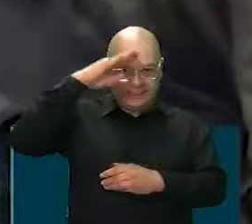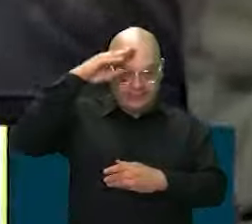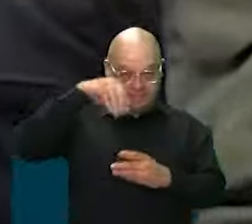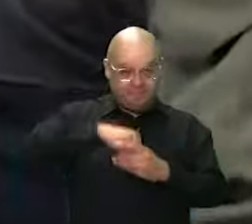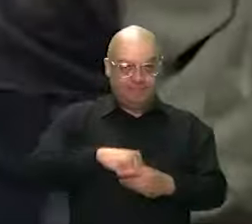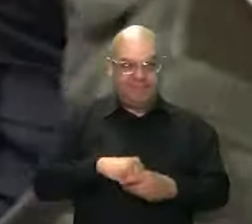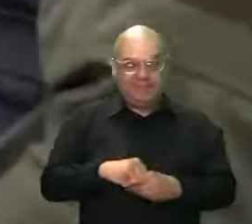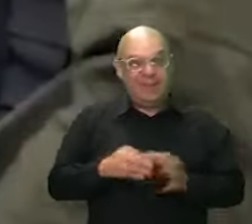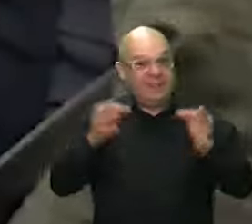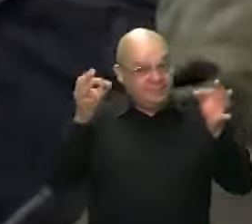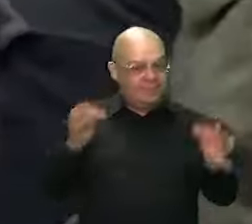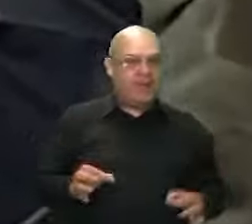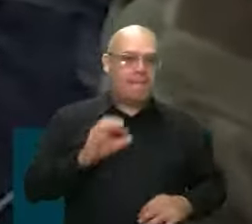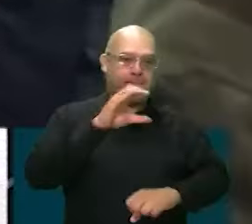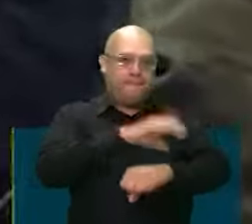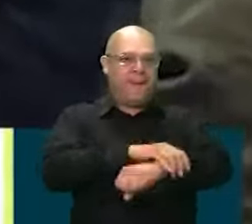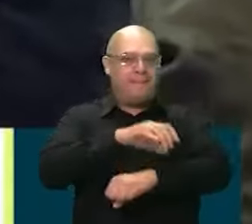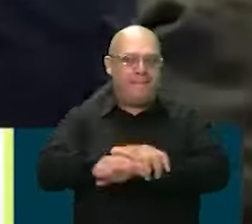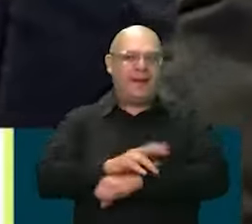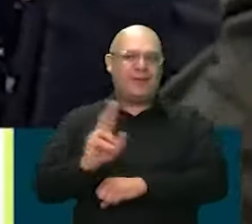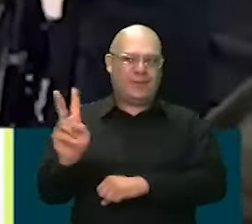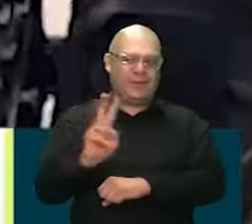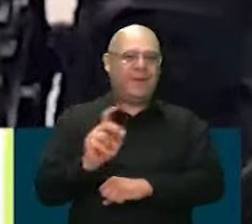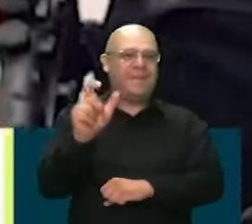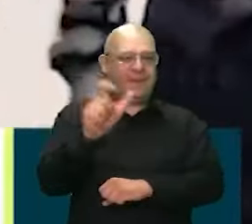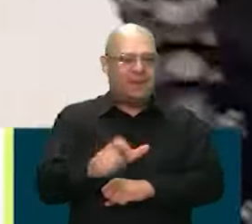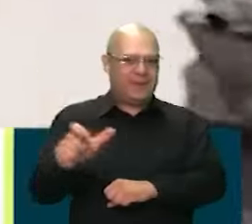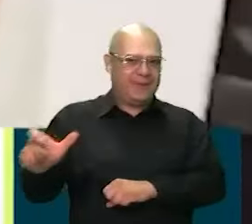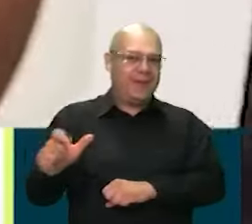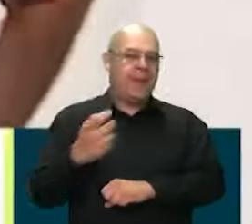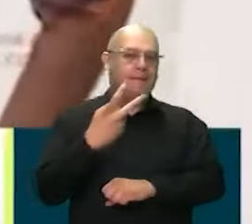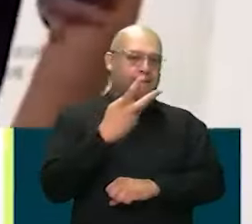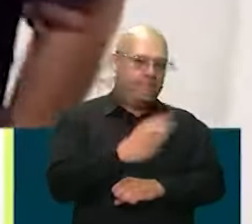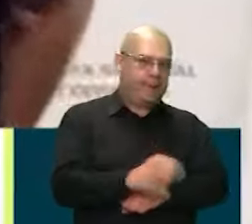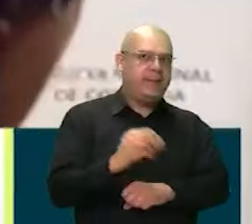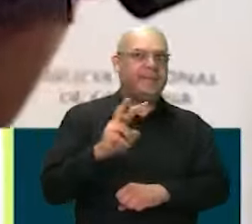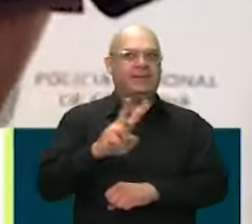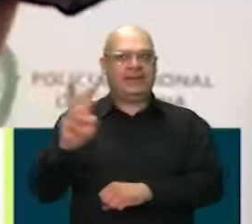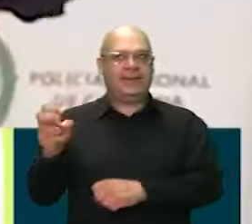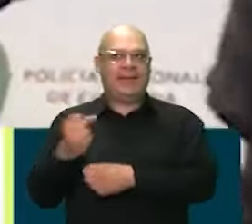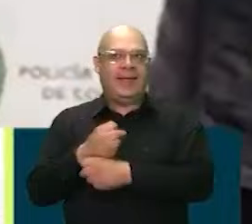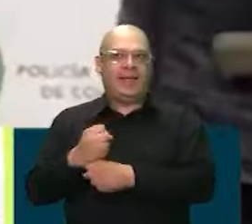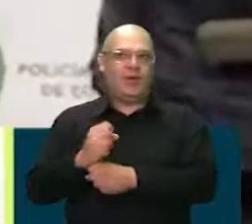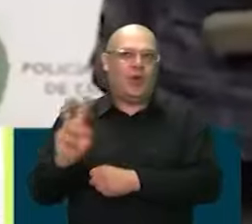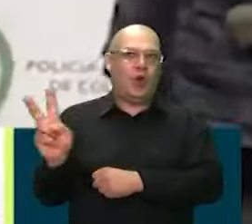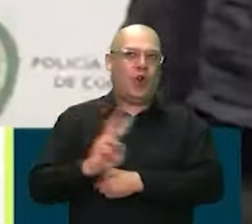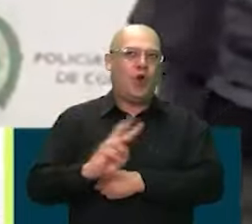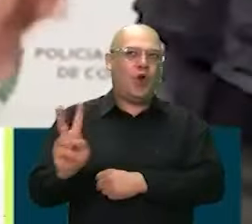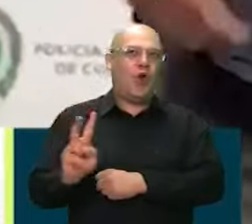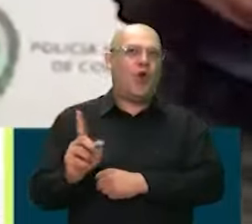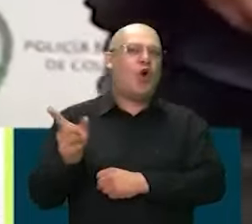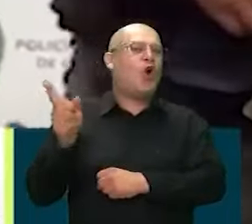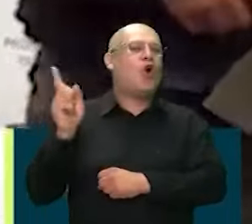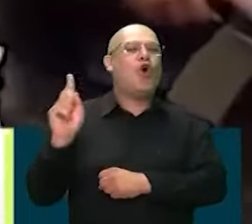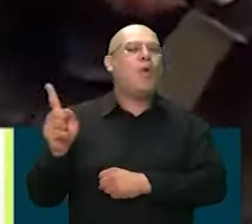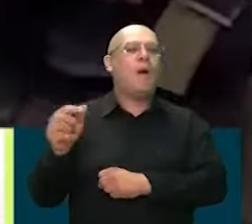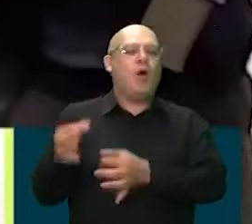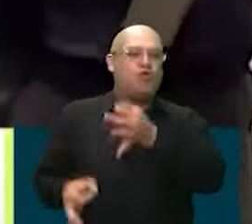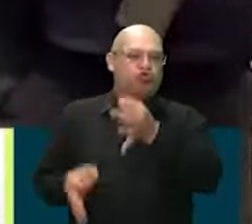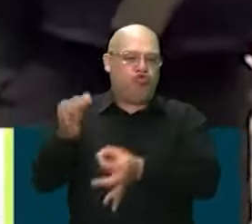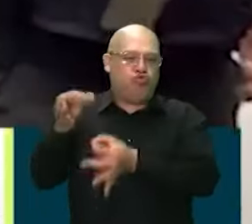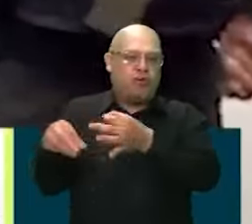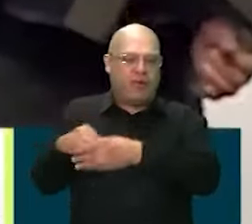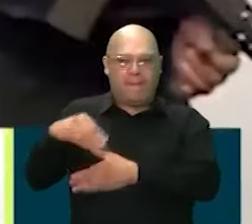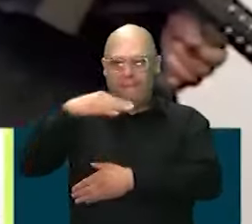órdenes de captura los dos hombres de 20 y 27 años de edad eran solicitados por un juzgado de Medellín por los